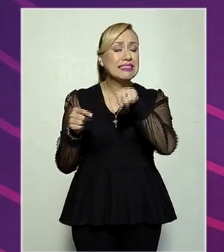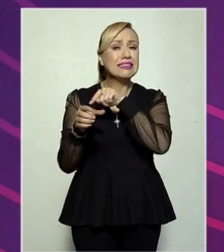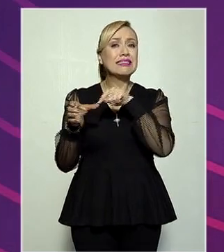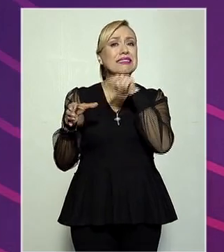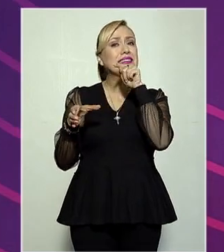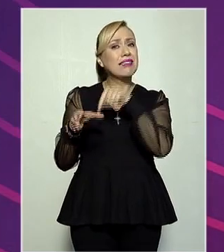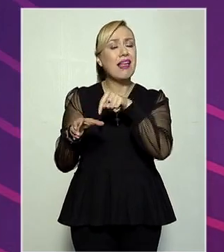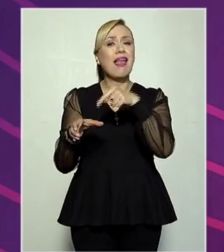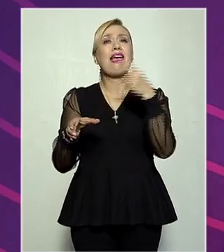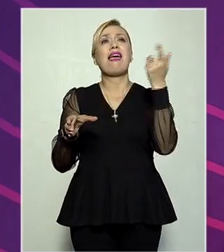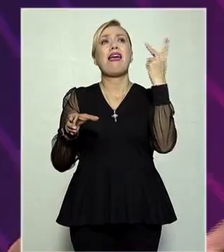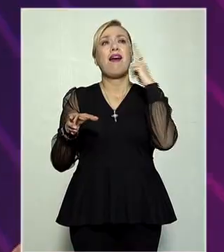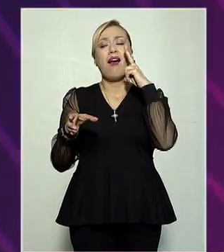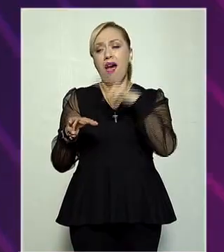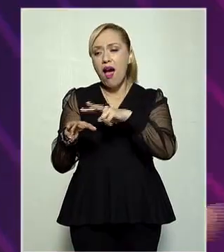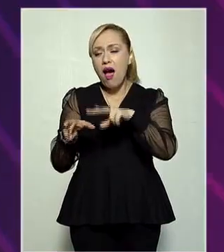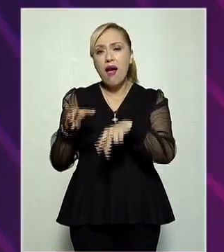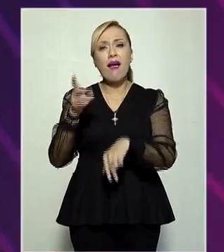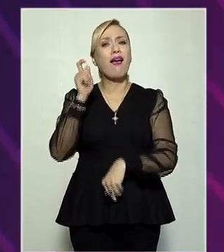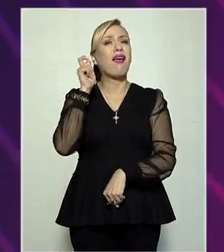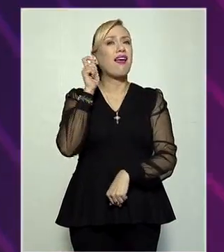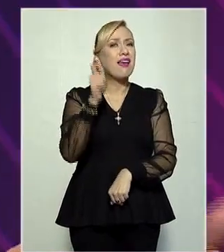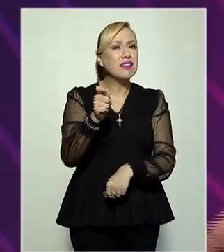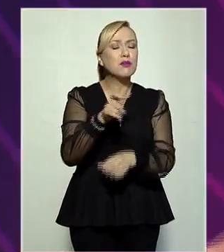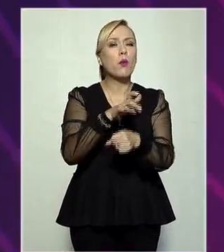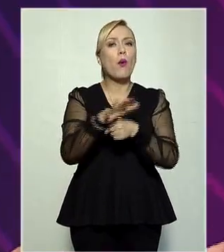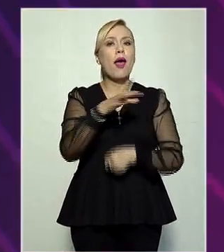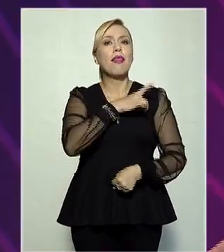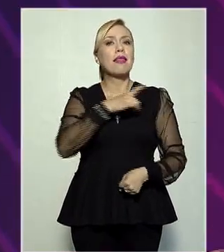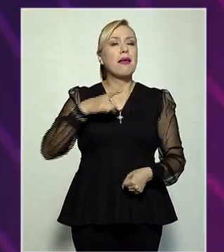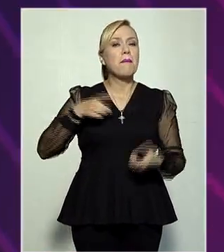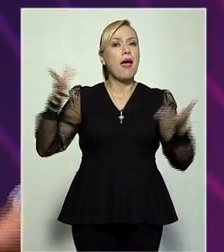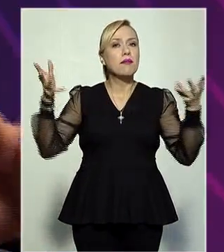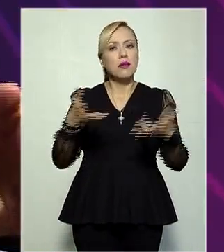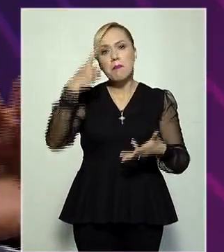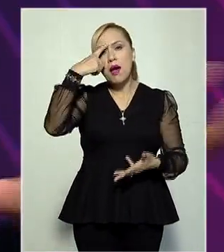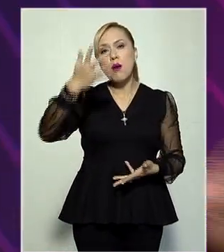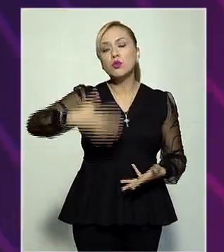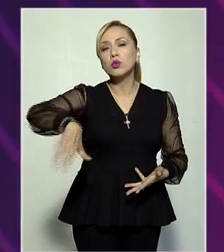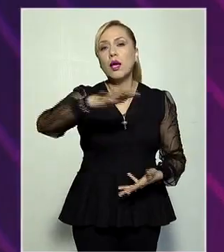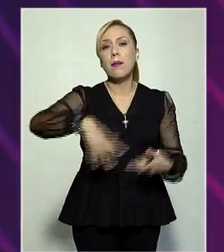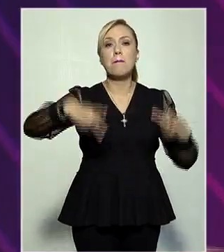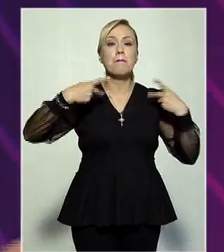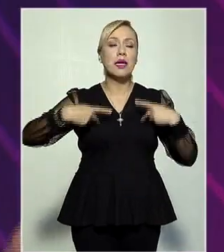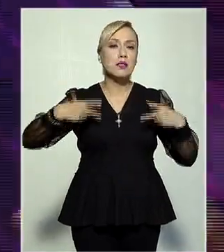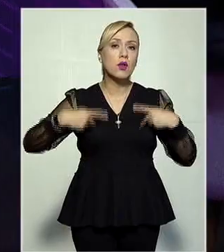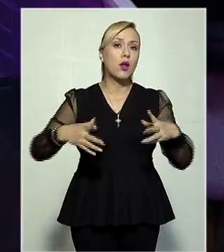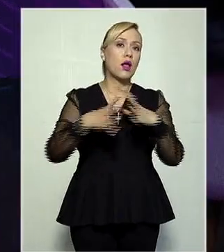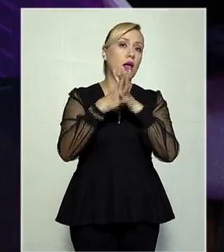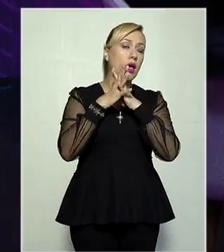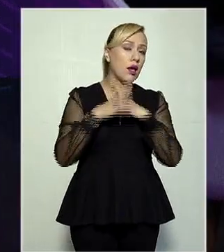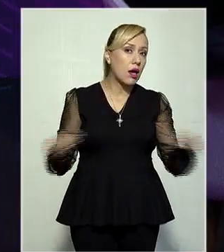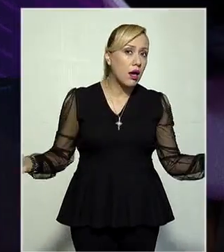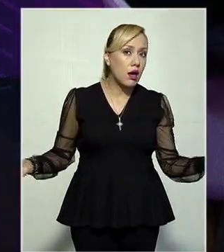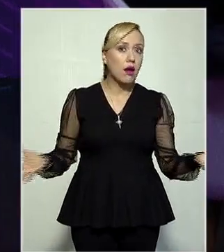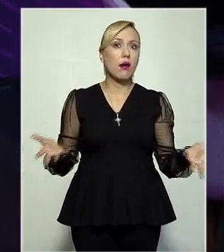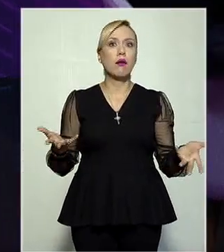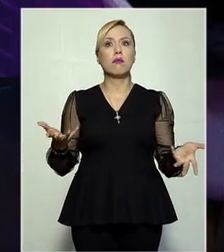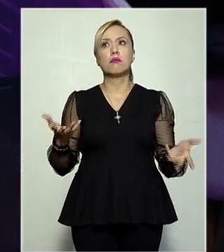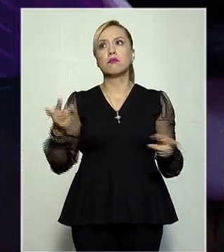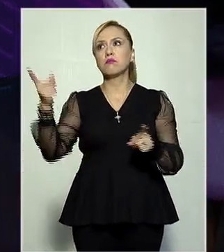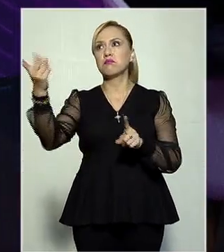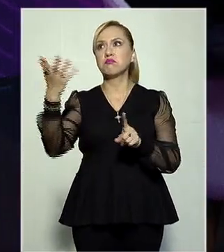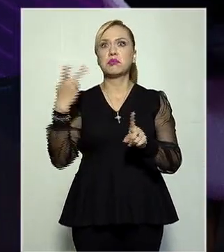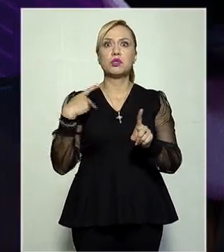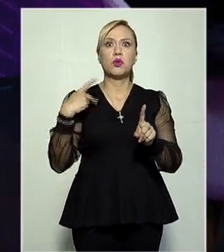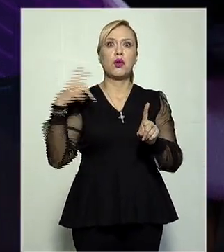qué se debe hacer o qué es lo mínimo que se debe hacer cuando se busca a una persona, independientemente si es desaparición forzada, desaparición por particulares o a